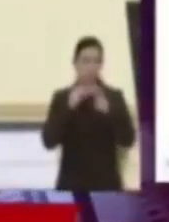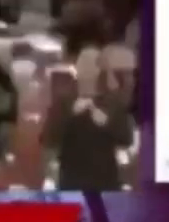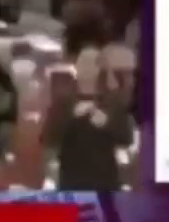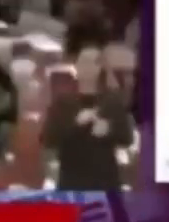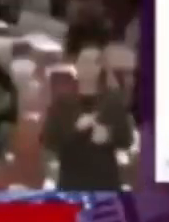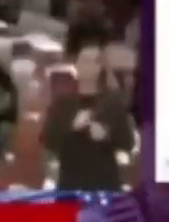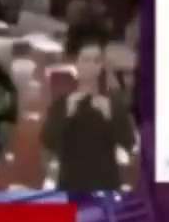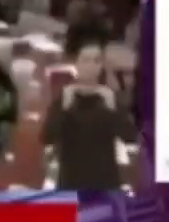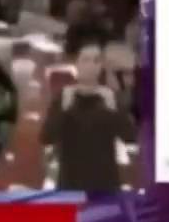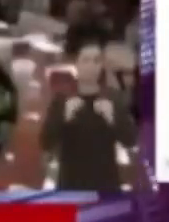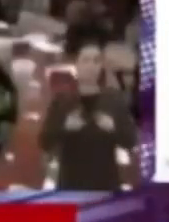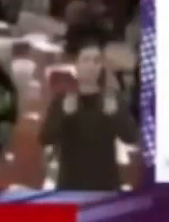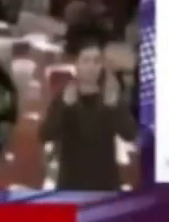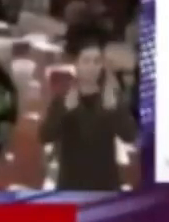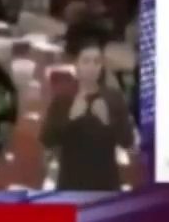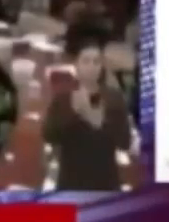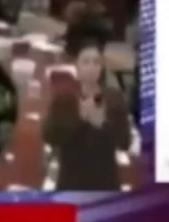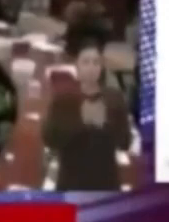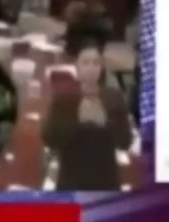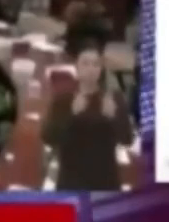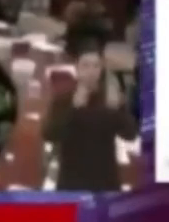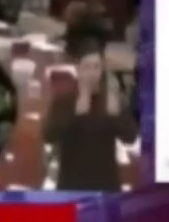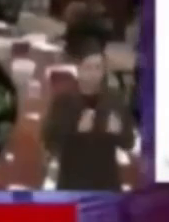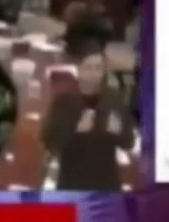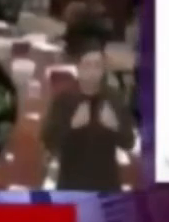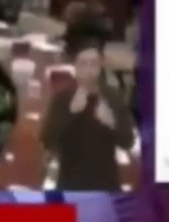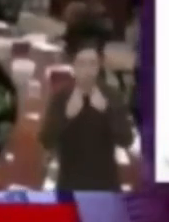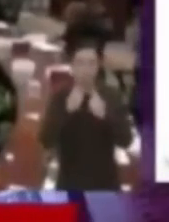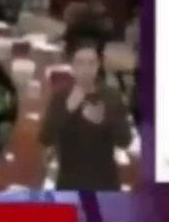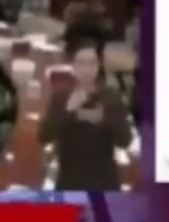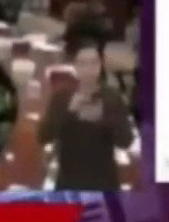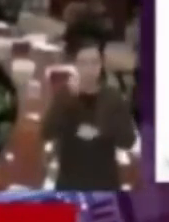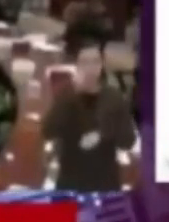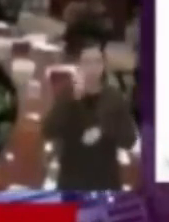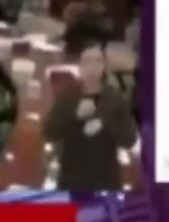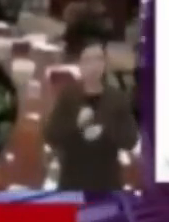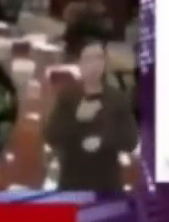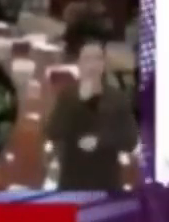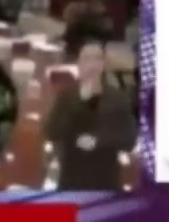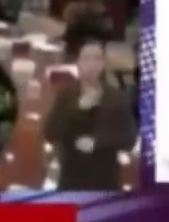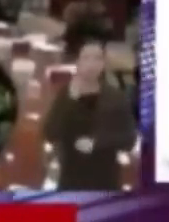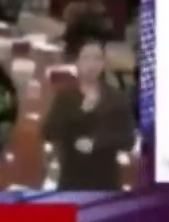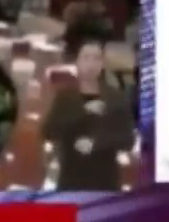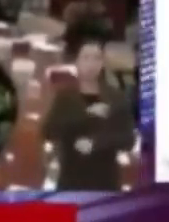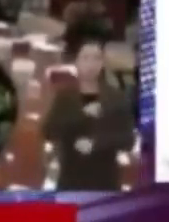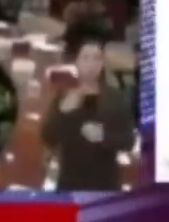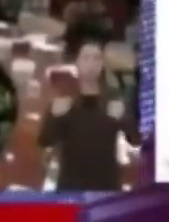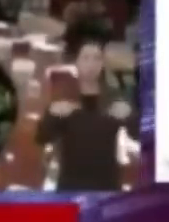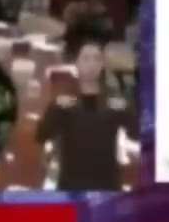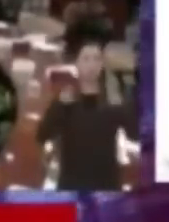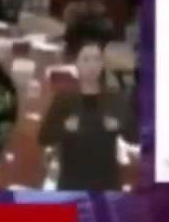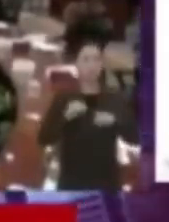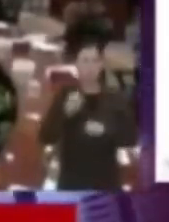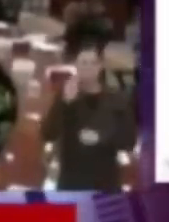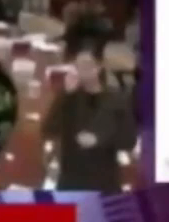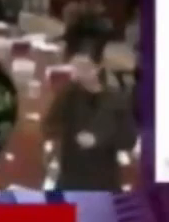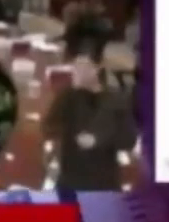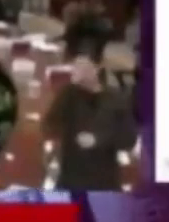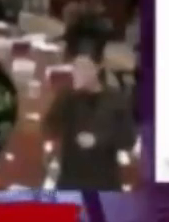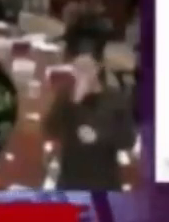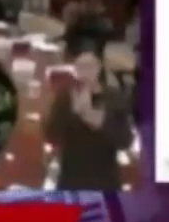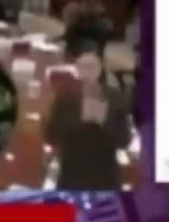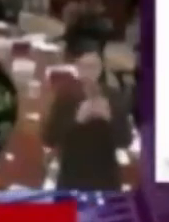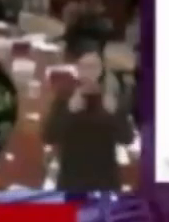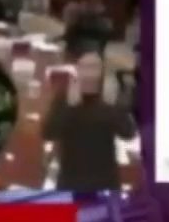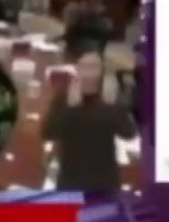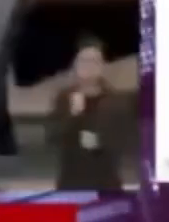revisa todas las reformas en materia constitucional, y a la Comisión de Reforma Político-Electoral, que se creó ese proceso para este